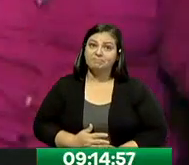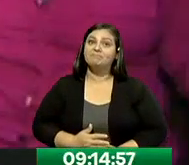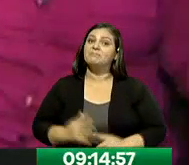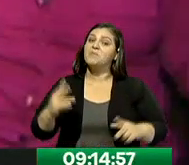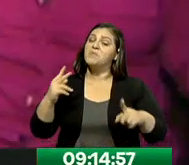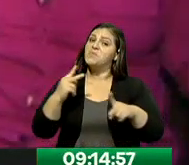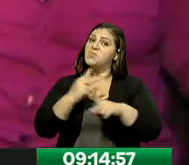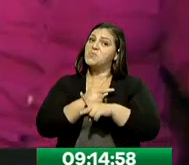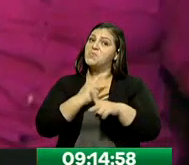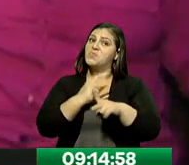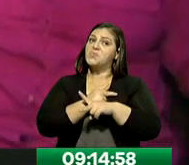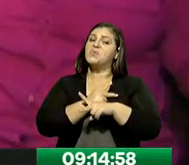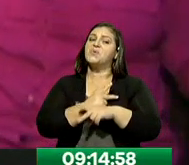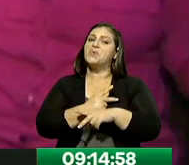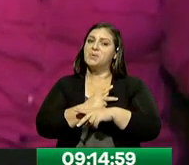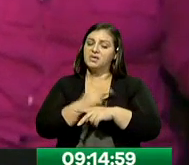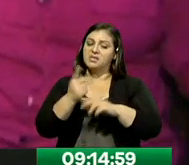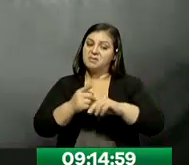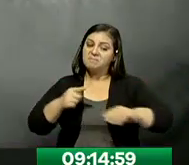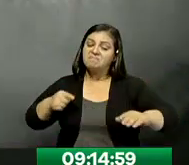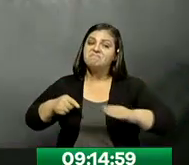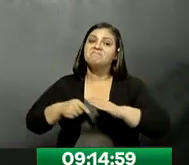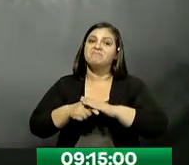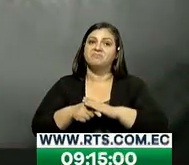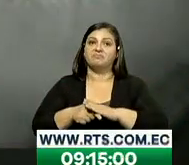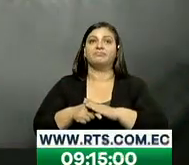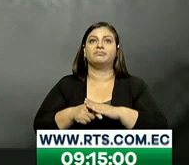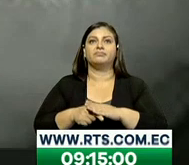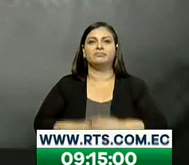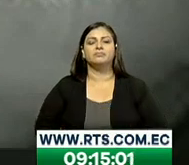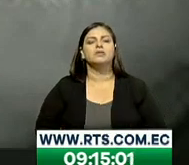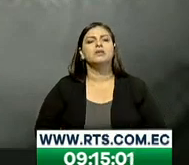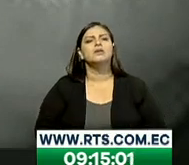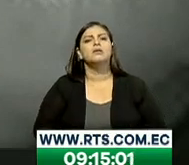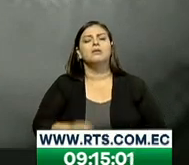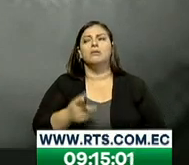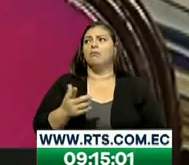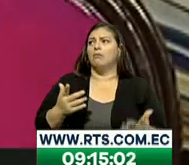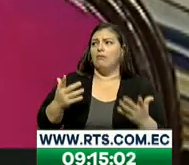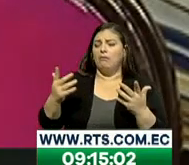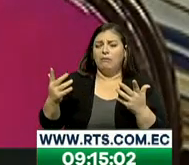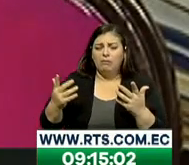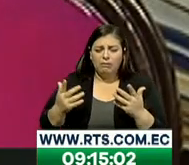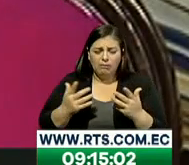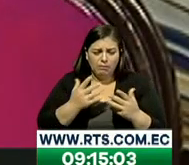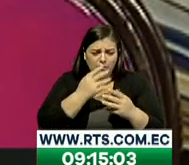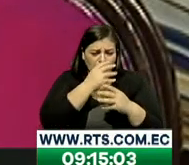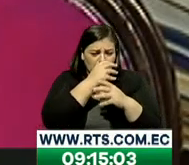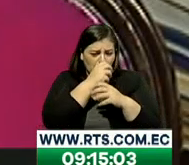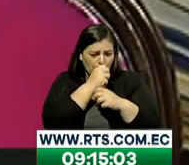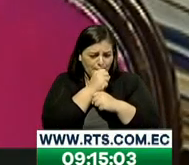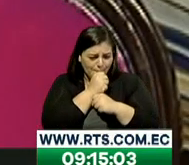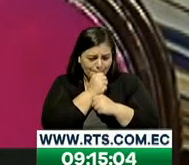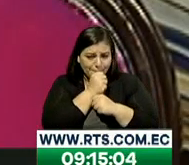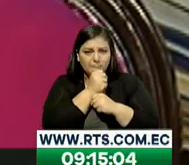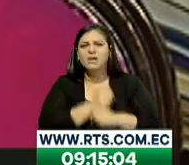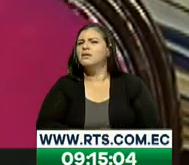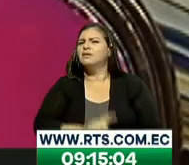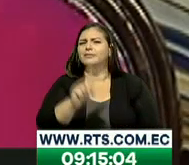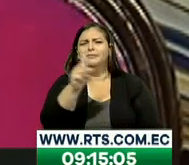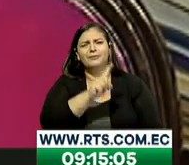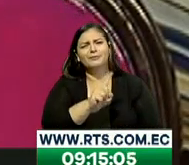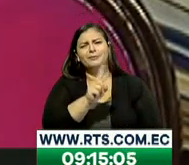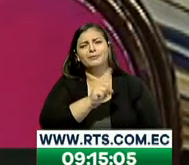Los especialistas recomiendan no callar. El silencio es la mayor complicidad de la